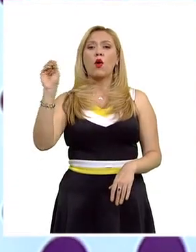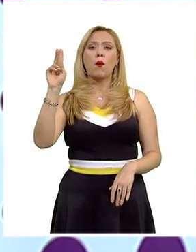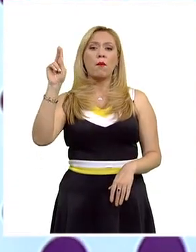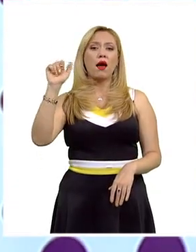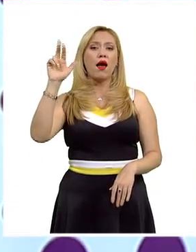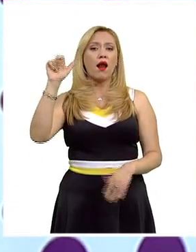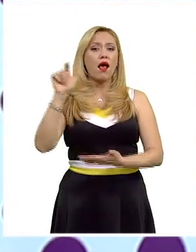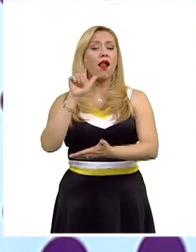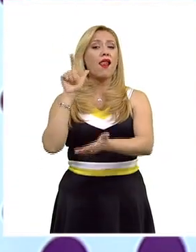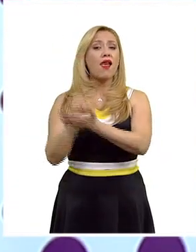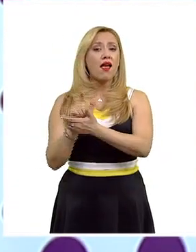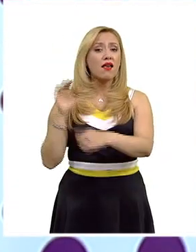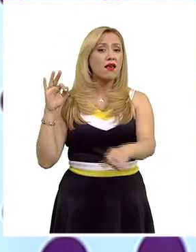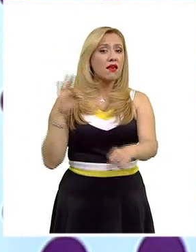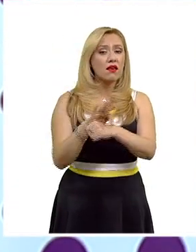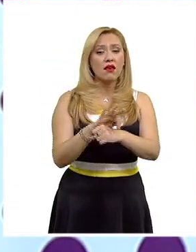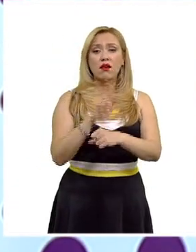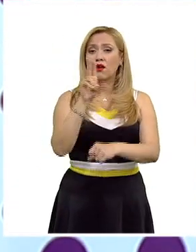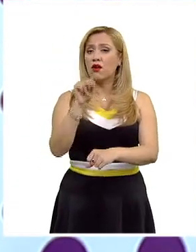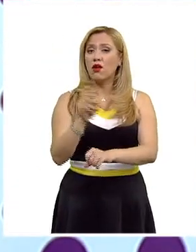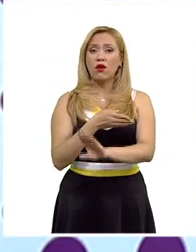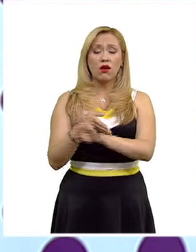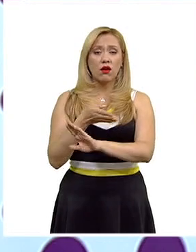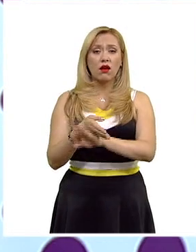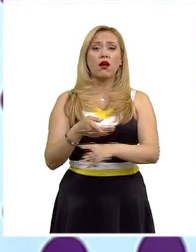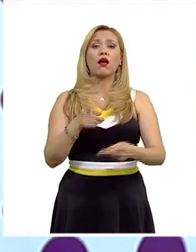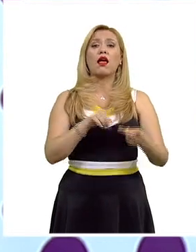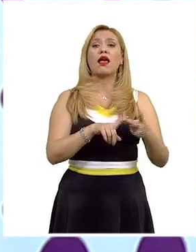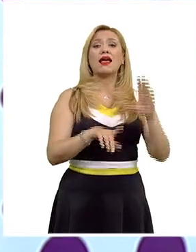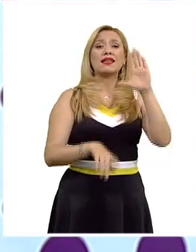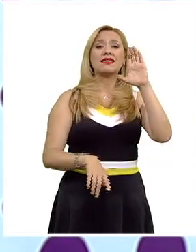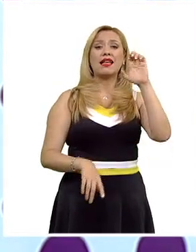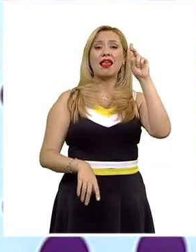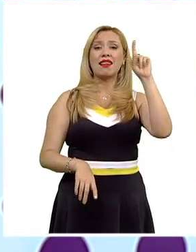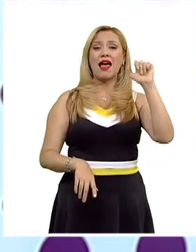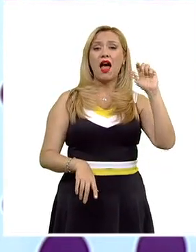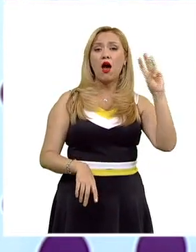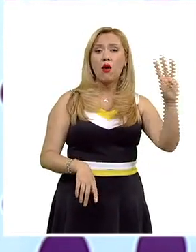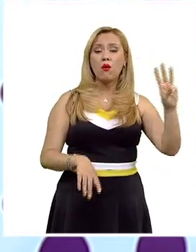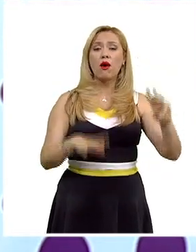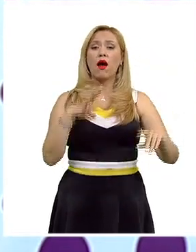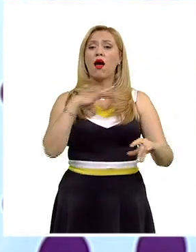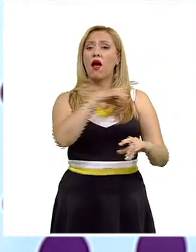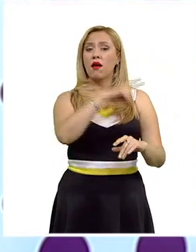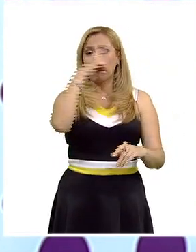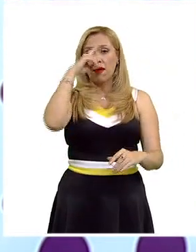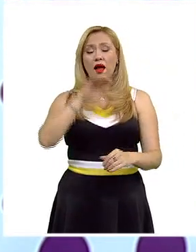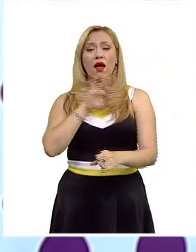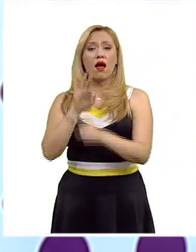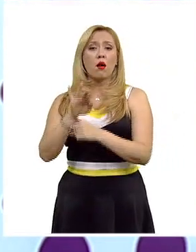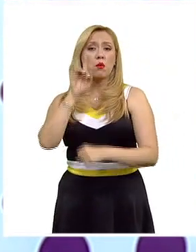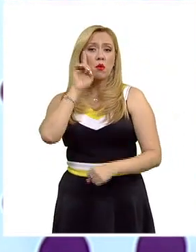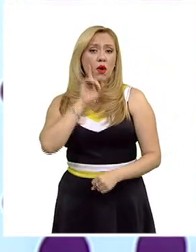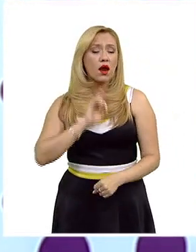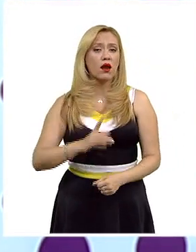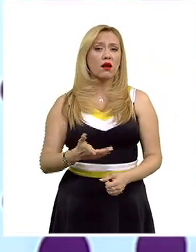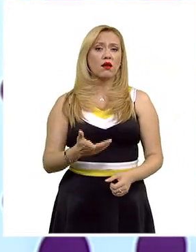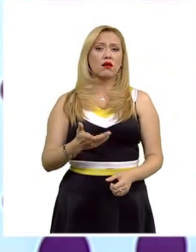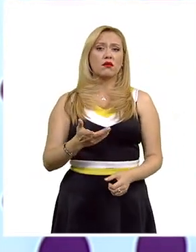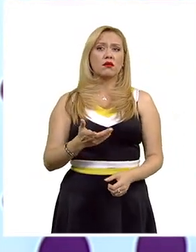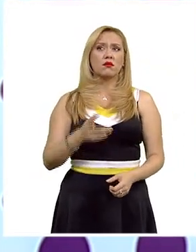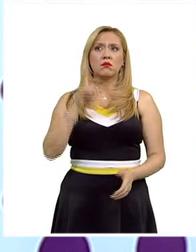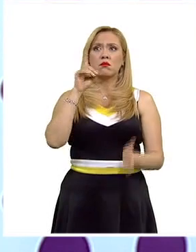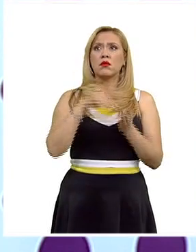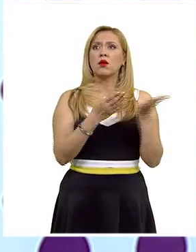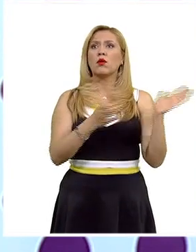ambos instrumentos hablan de dos elementos muy importantes, que es la discriminación y la violencia contra las mujeres. Entonces ahí está, desde el 79 se firma